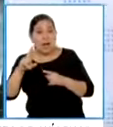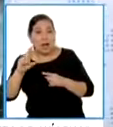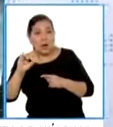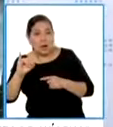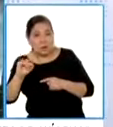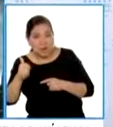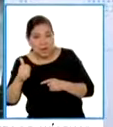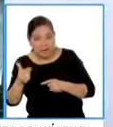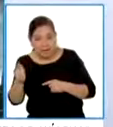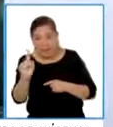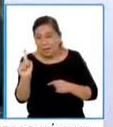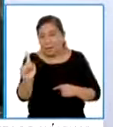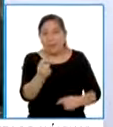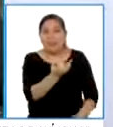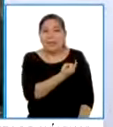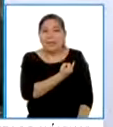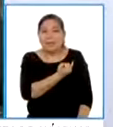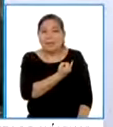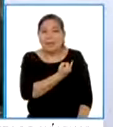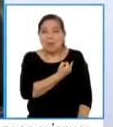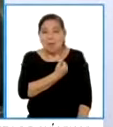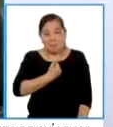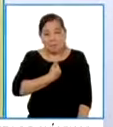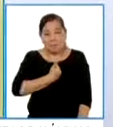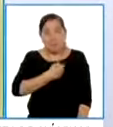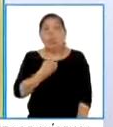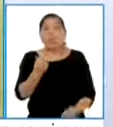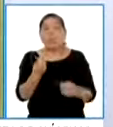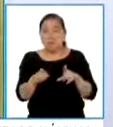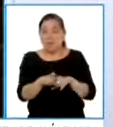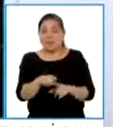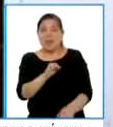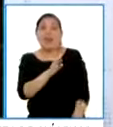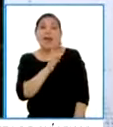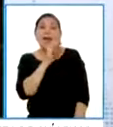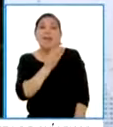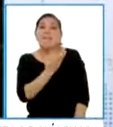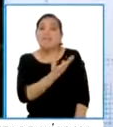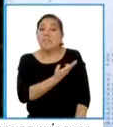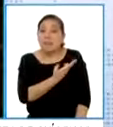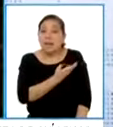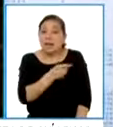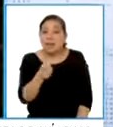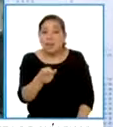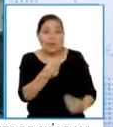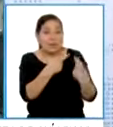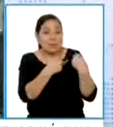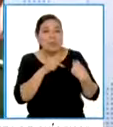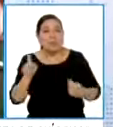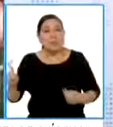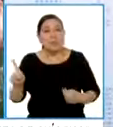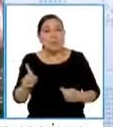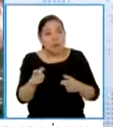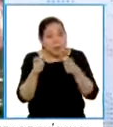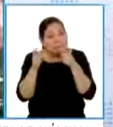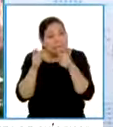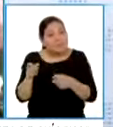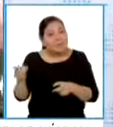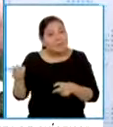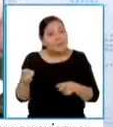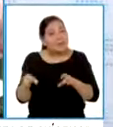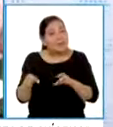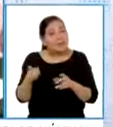control de cada institución y la propia Fiscalía, porque dejemos que ellos hagan su trabajo, más bien supervisemos que lo